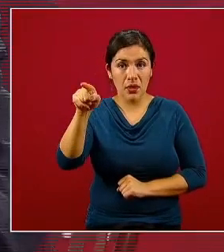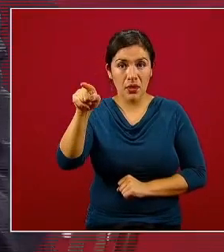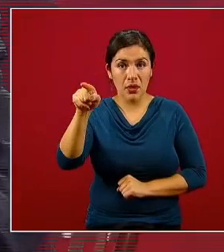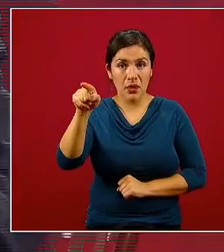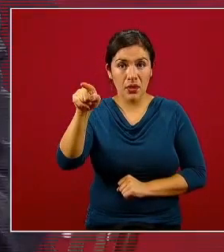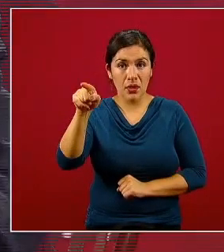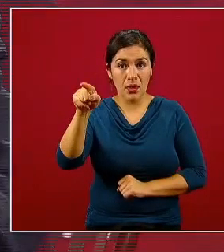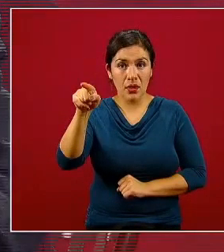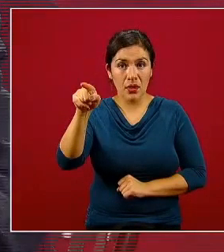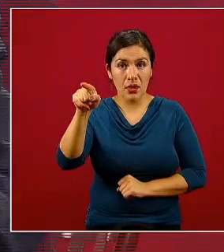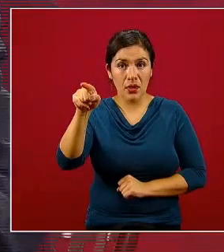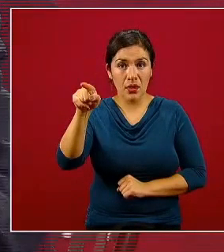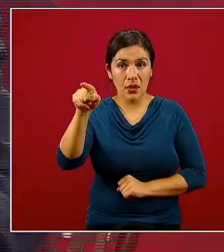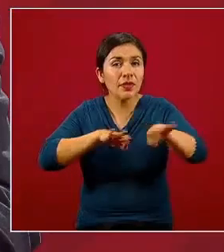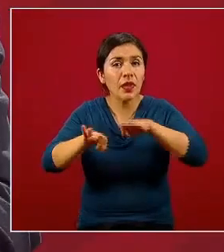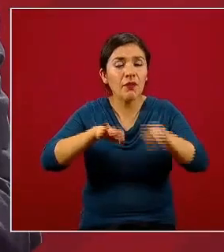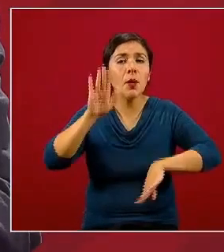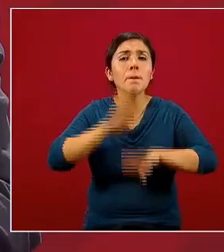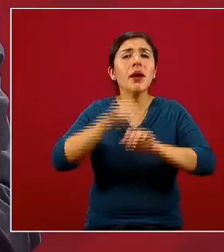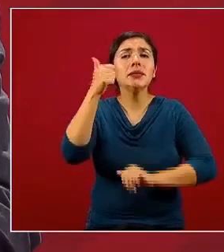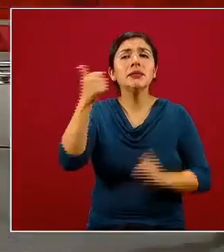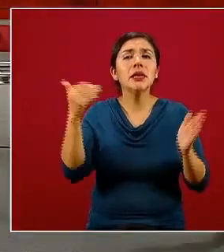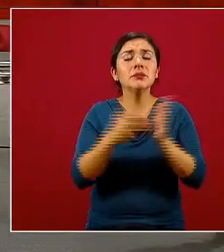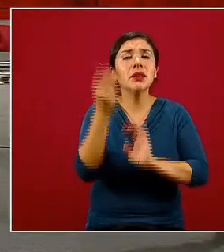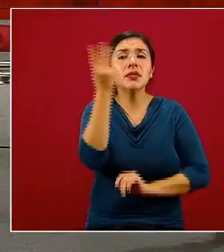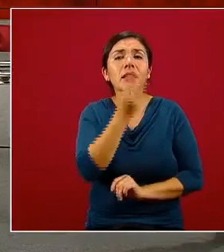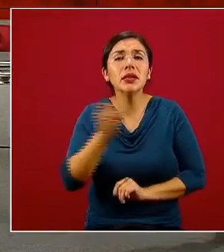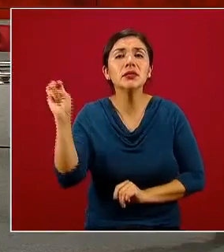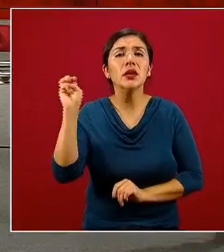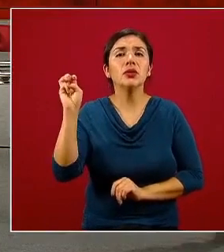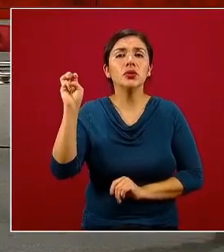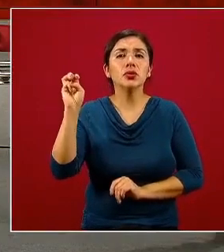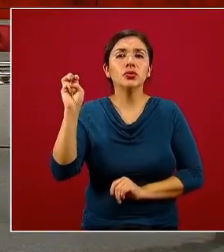reorientó el trabajo de más de 6,300